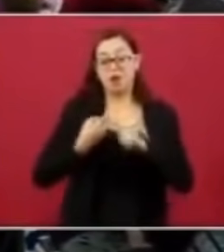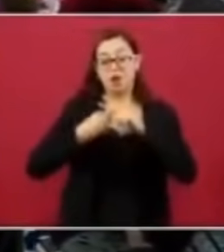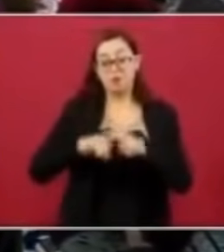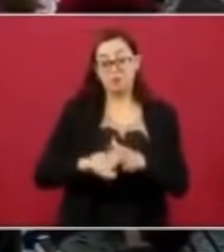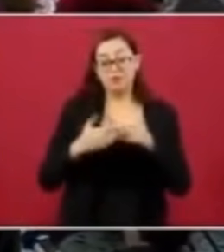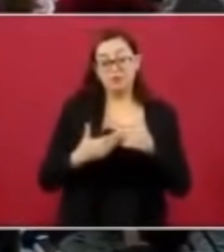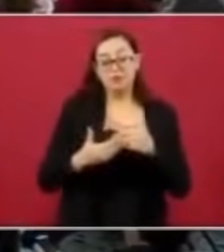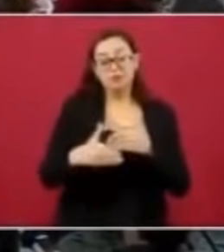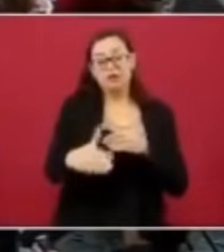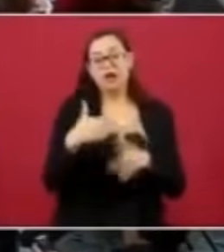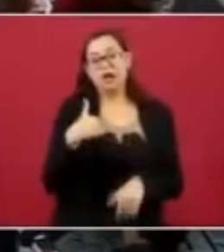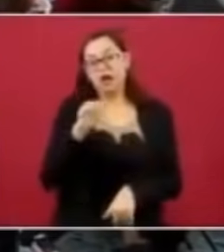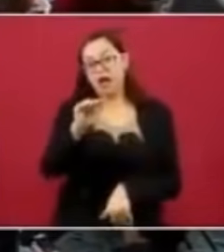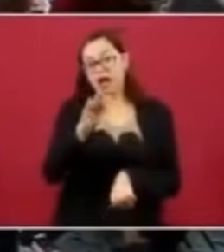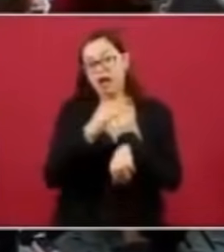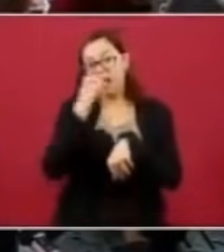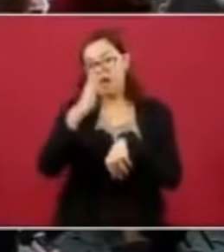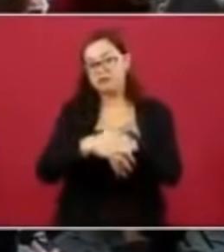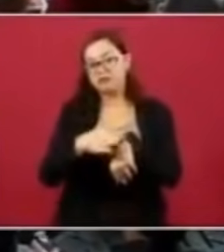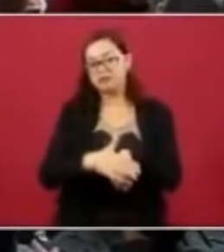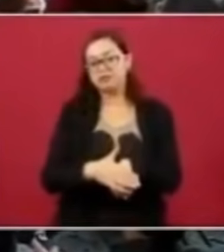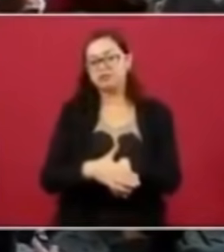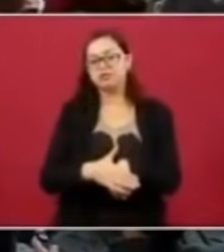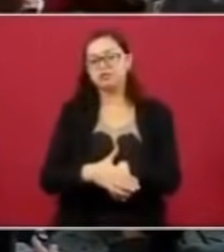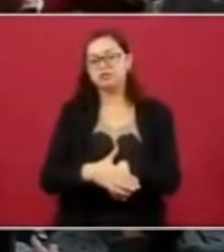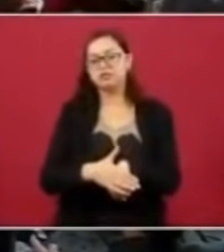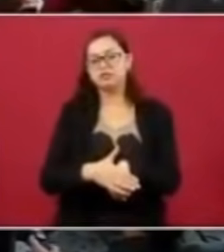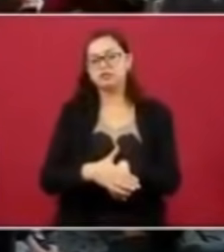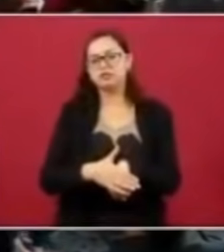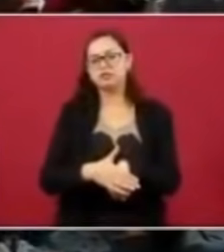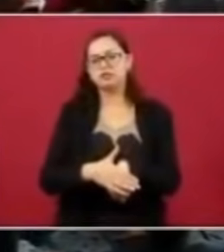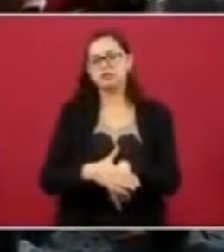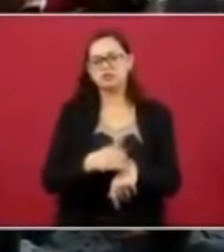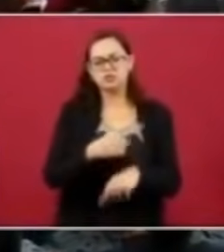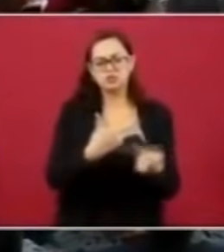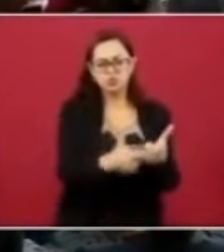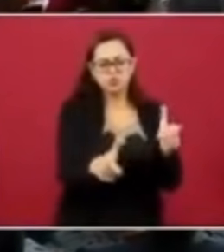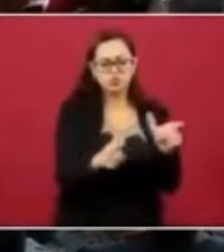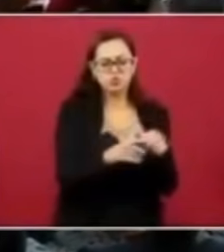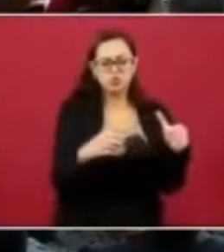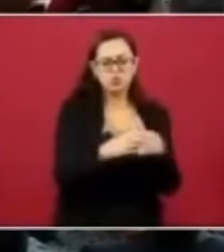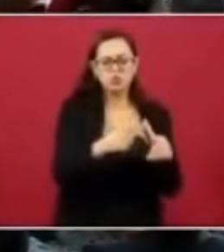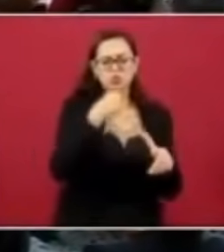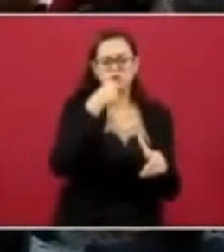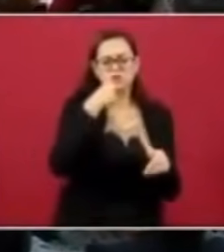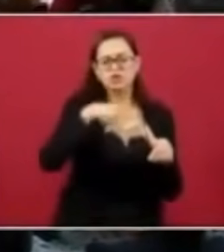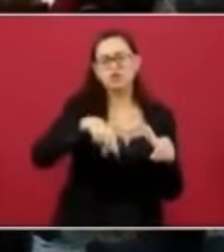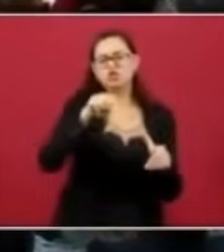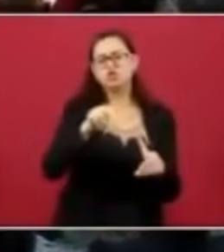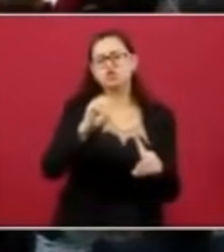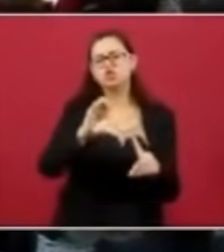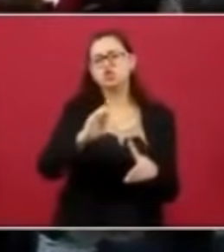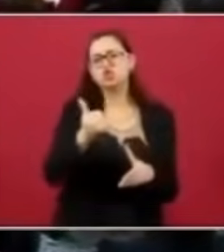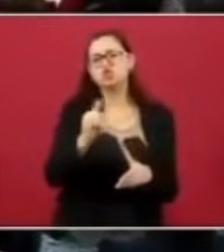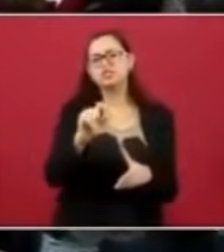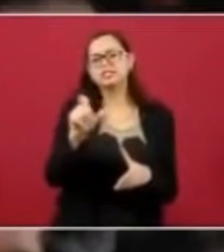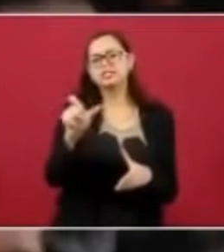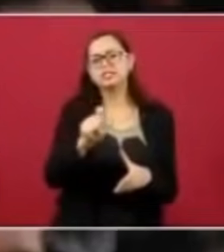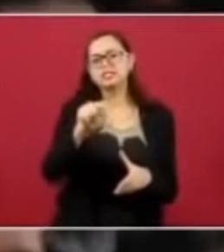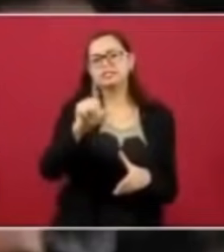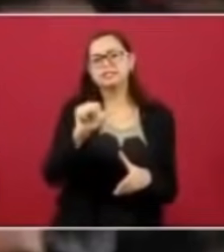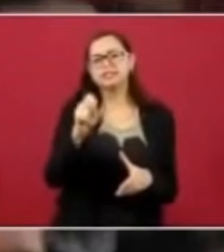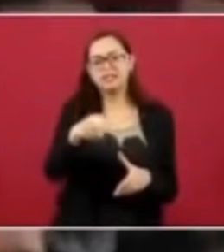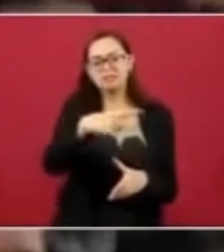medio le comentó acerca de un grupo de niños, los huérfanos de Nochixtlán, que a raíz de